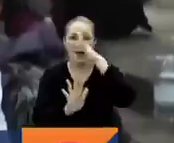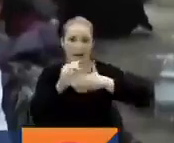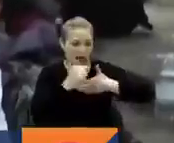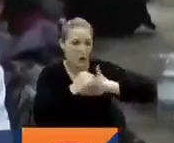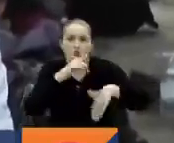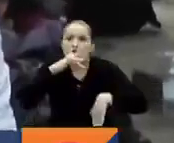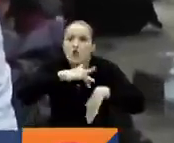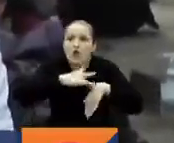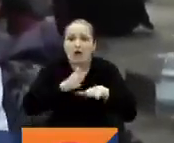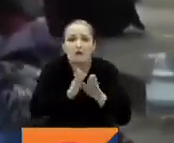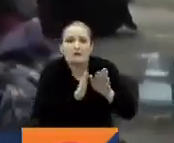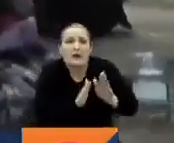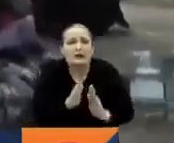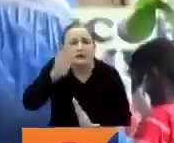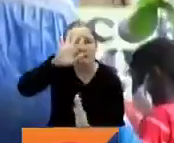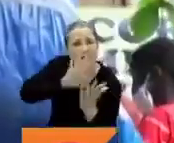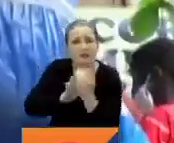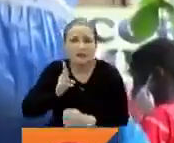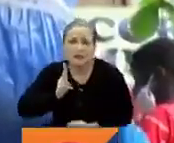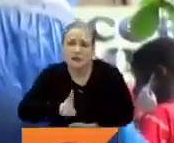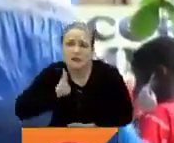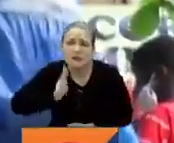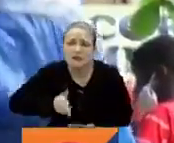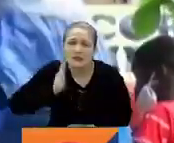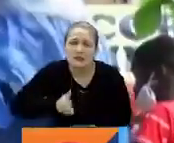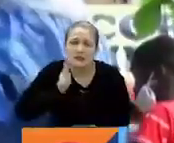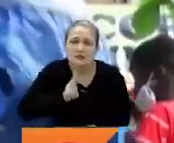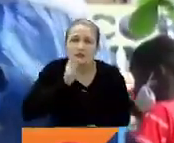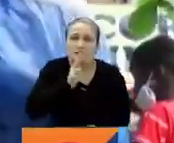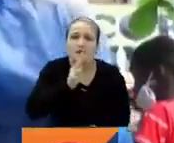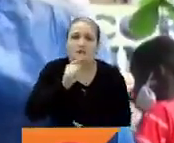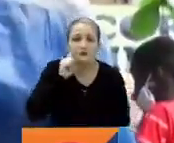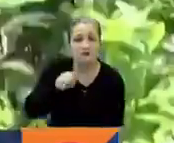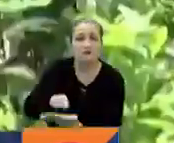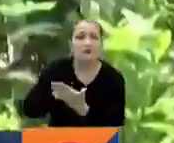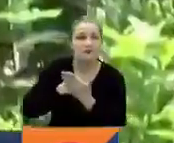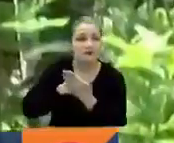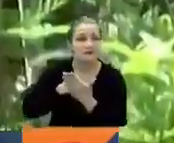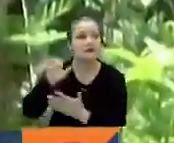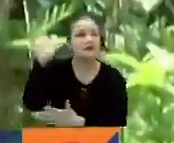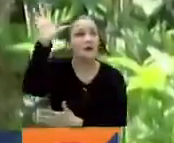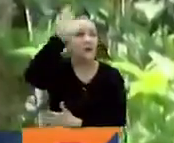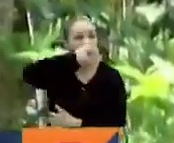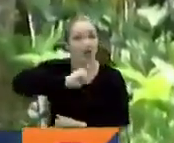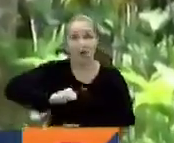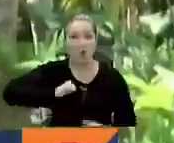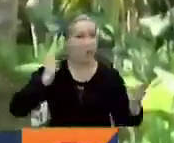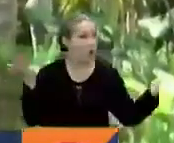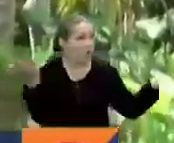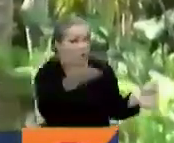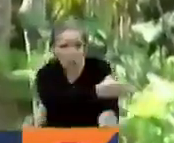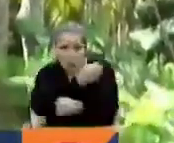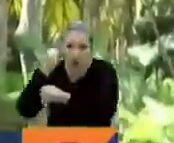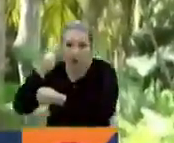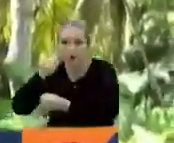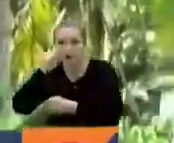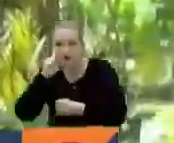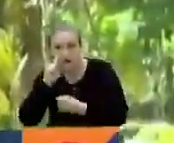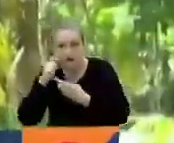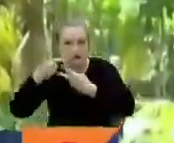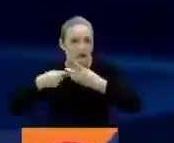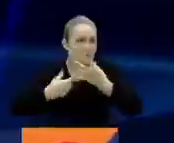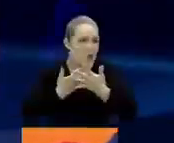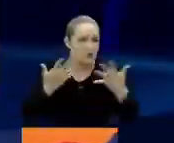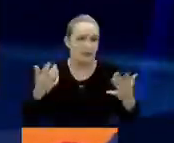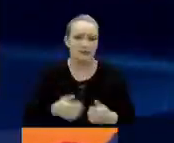Panamá, debe ser transitado a pie, por lo que según las autoridades, selva adentro se estarían presentando estos abusos, entre otras vulneraciones. En el marco